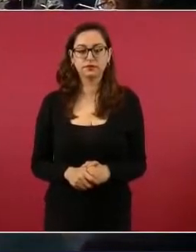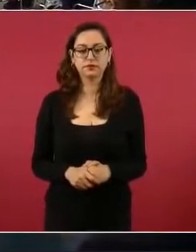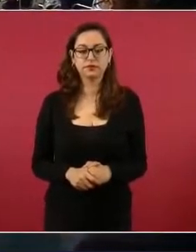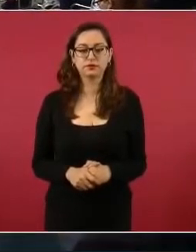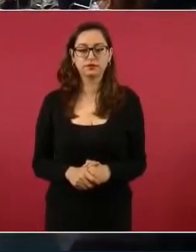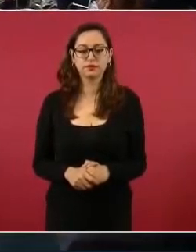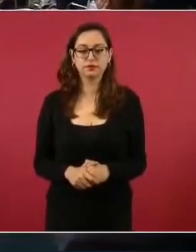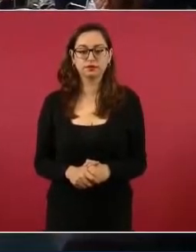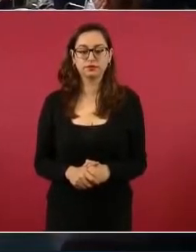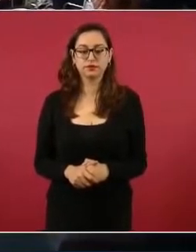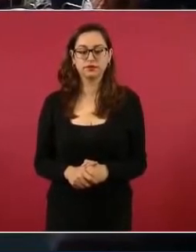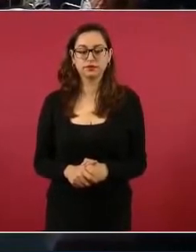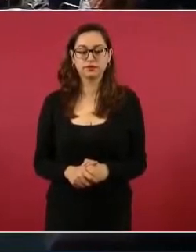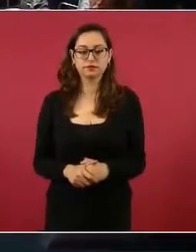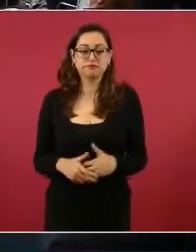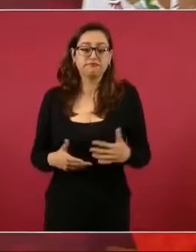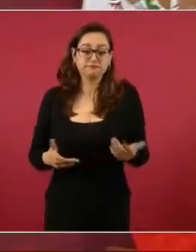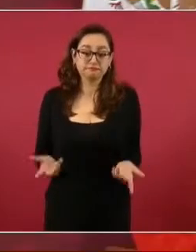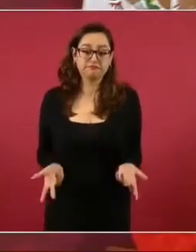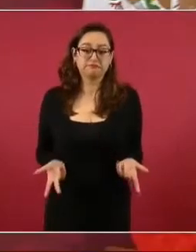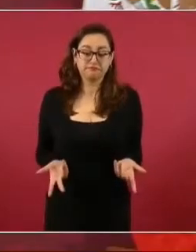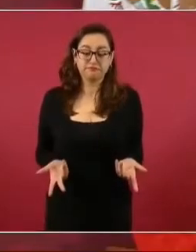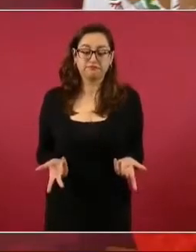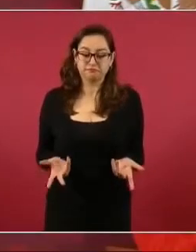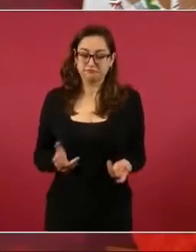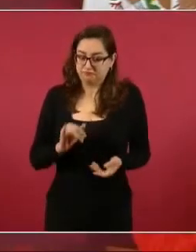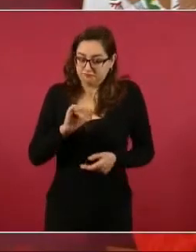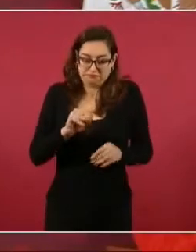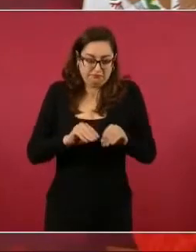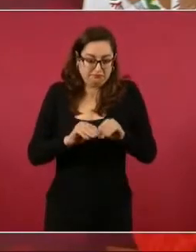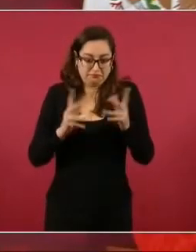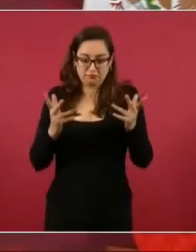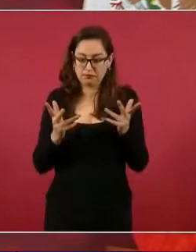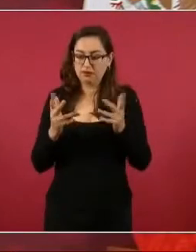desde luego que, como toda institución,